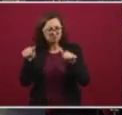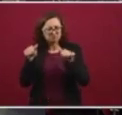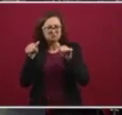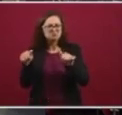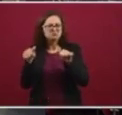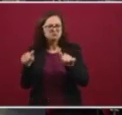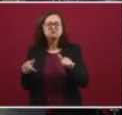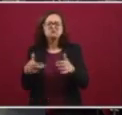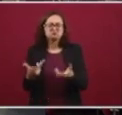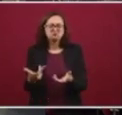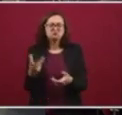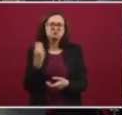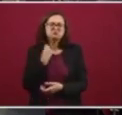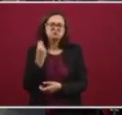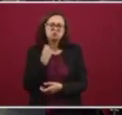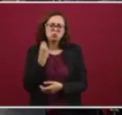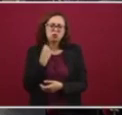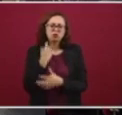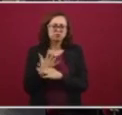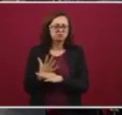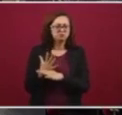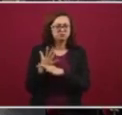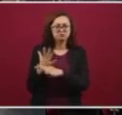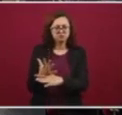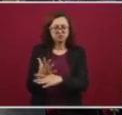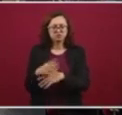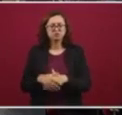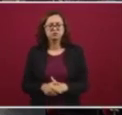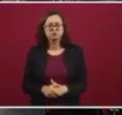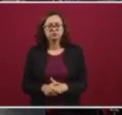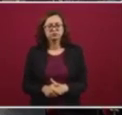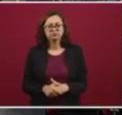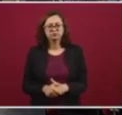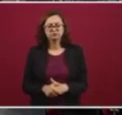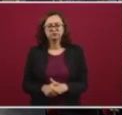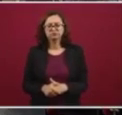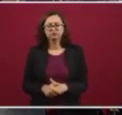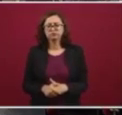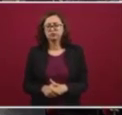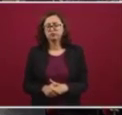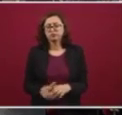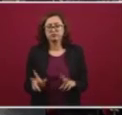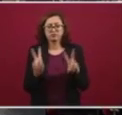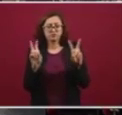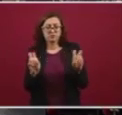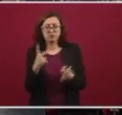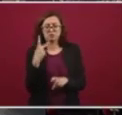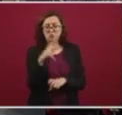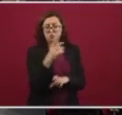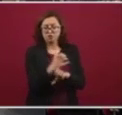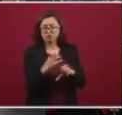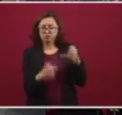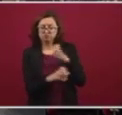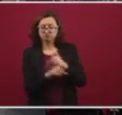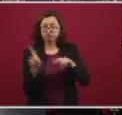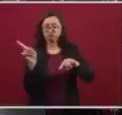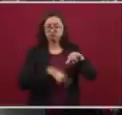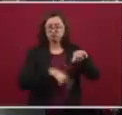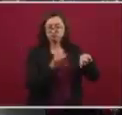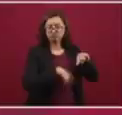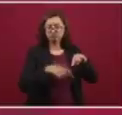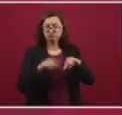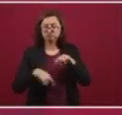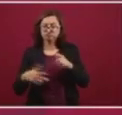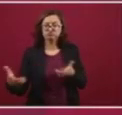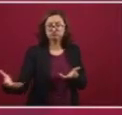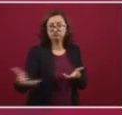alguna cosa interesante, que en la confiscación de los bienes, en todo caso, y